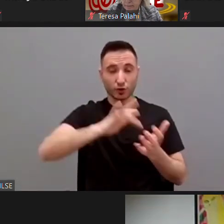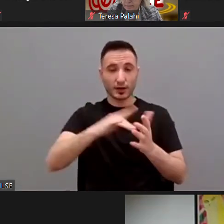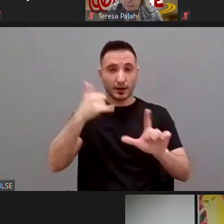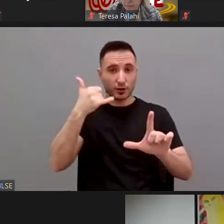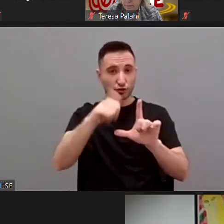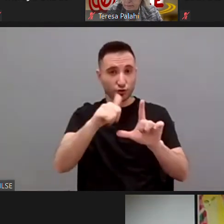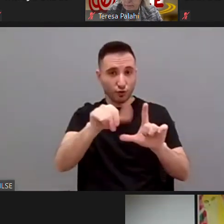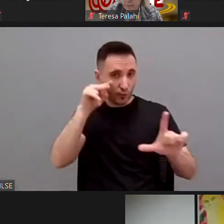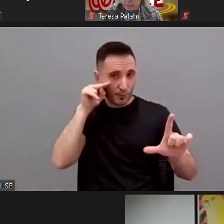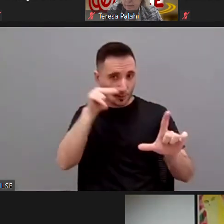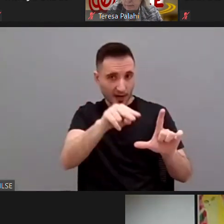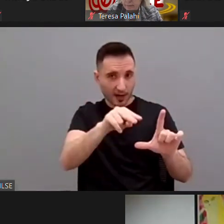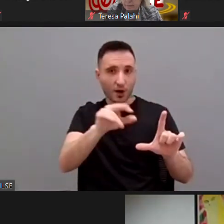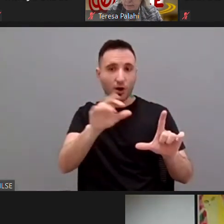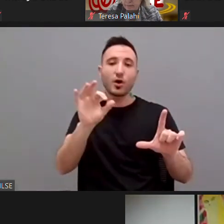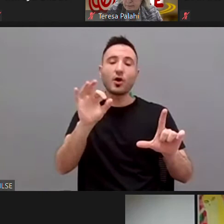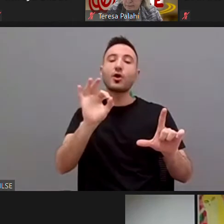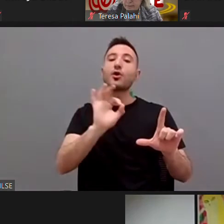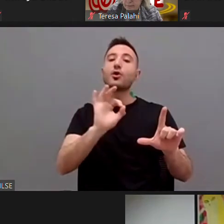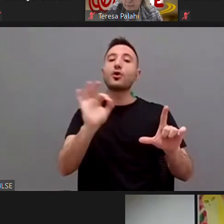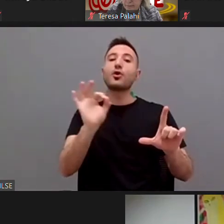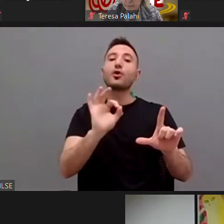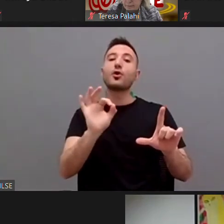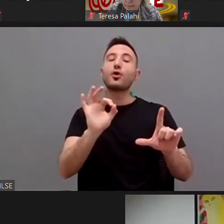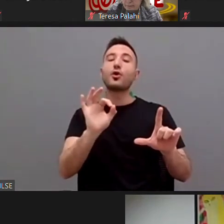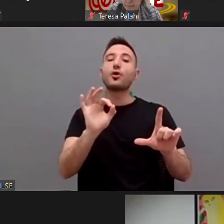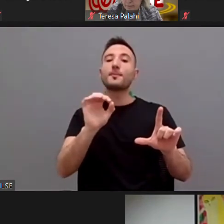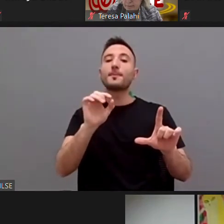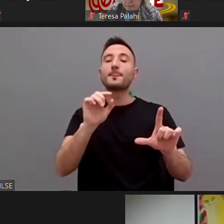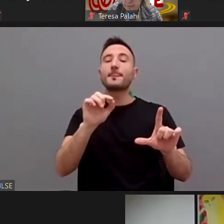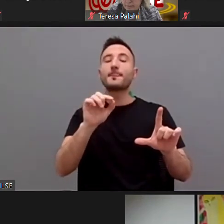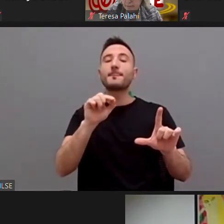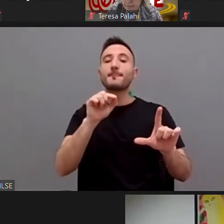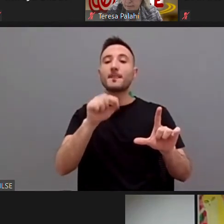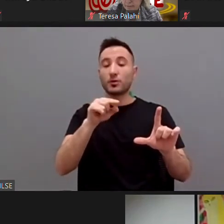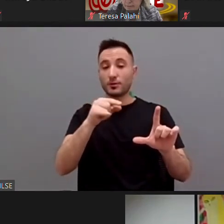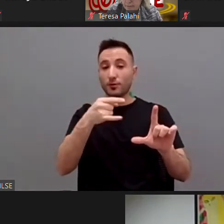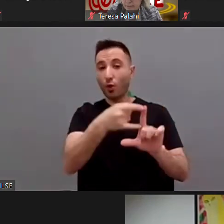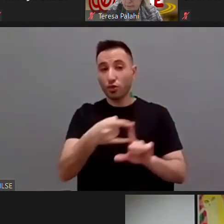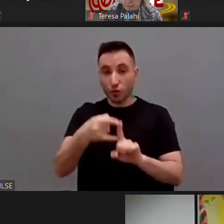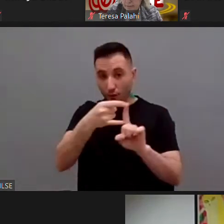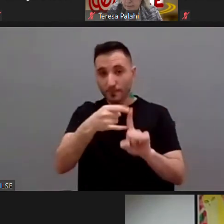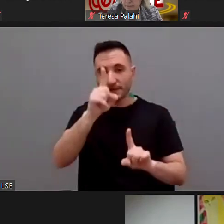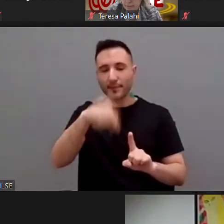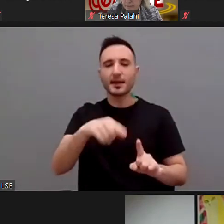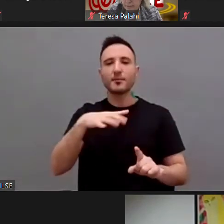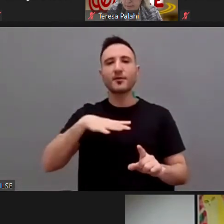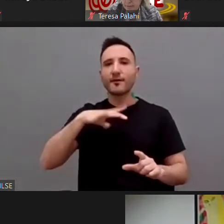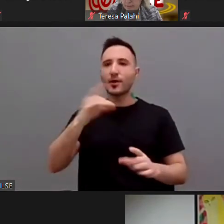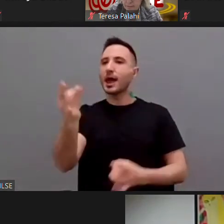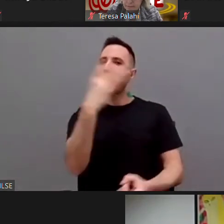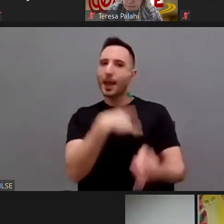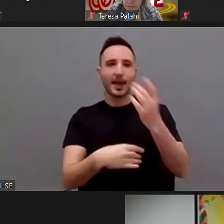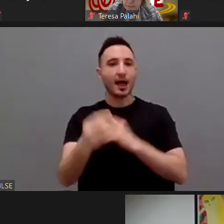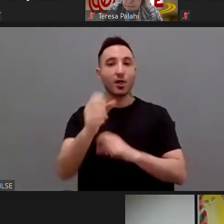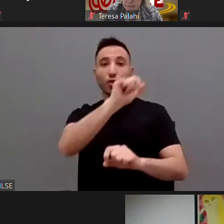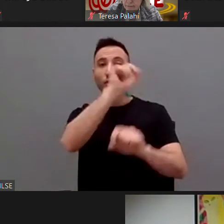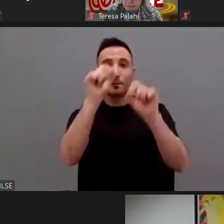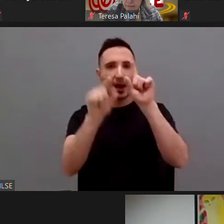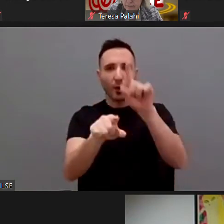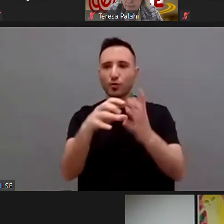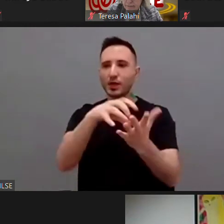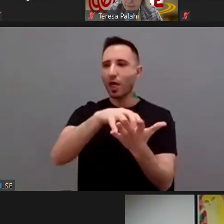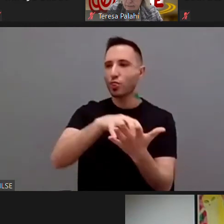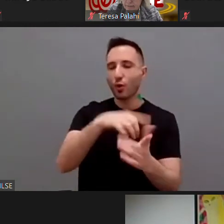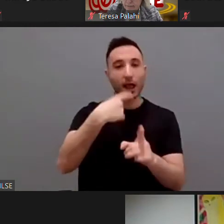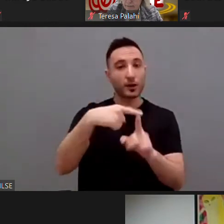través de la retransmisión que está realizando la ONCE, a través de Zoom, que por favor nos vayan enviando ya sus preguntas